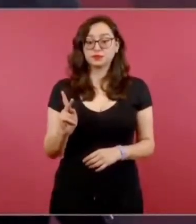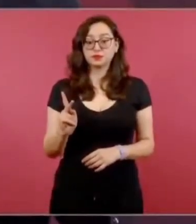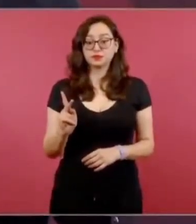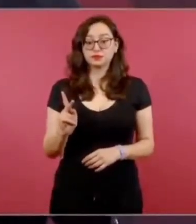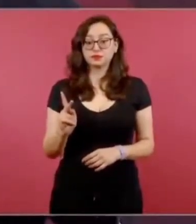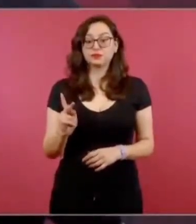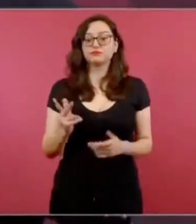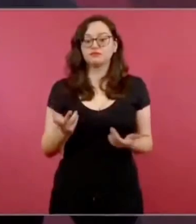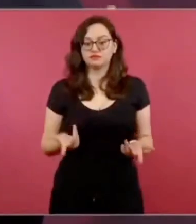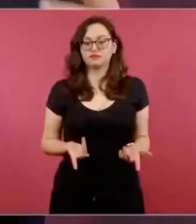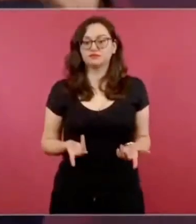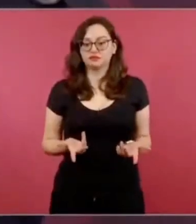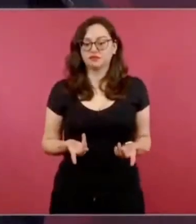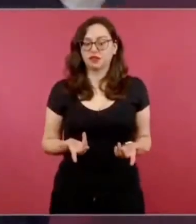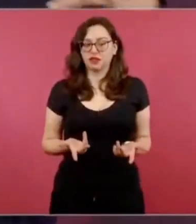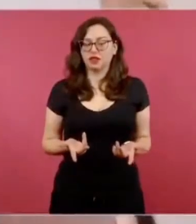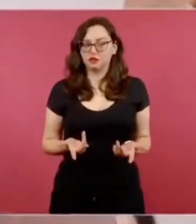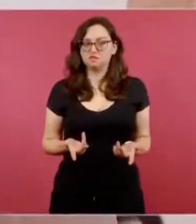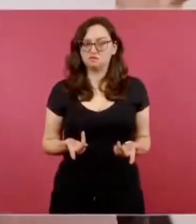íbamos a ganar, pero